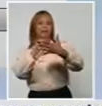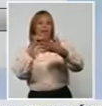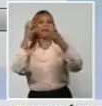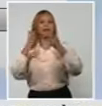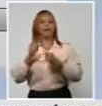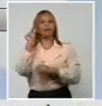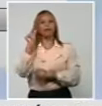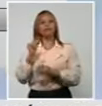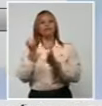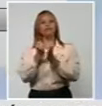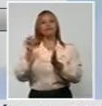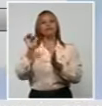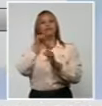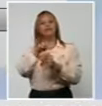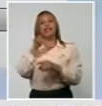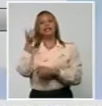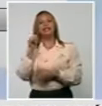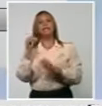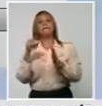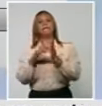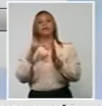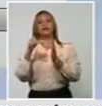en nuestra región, pues